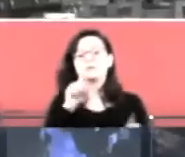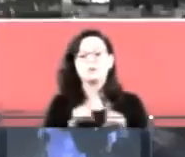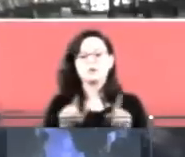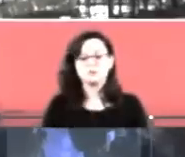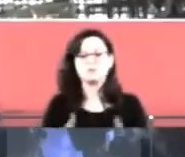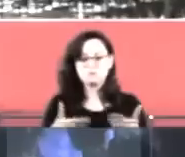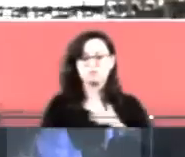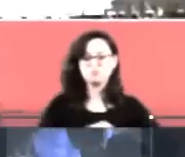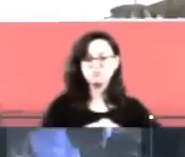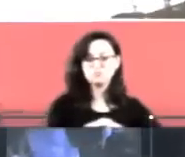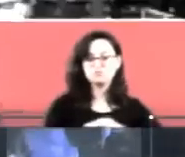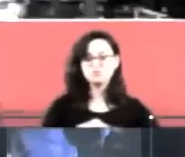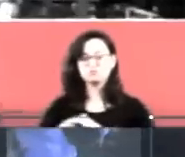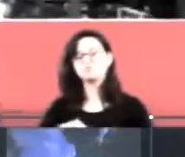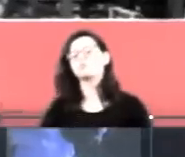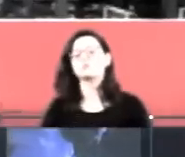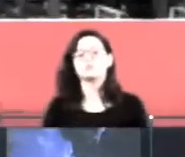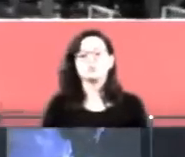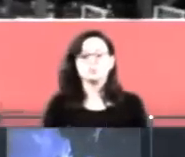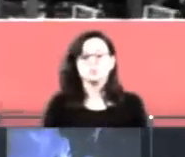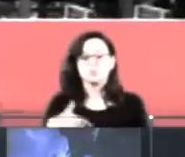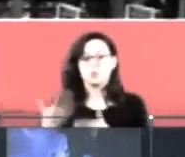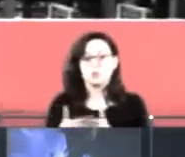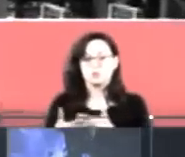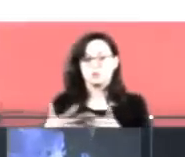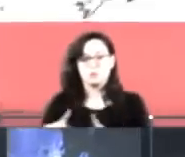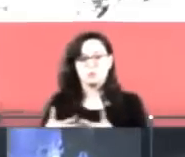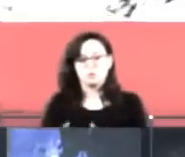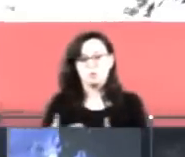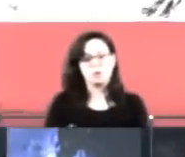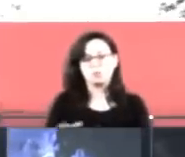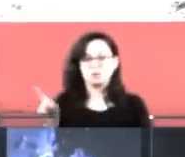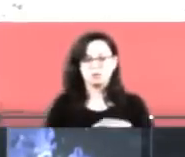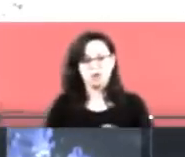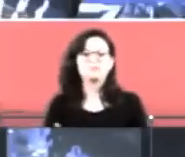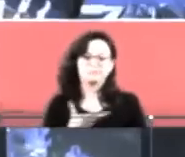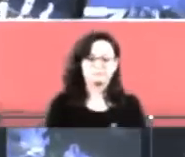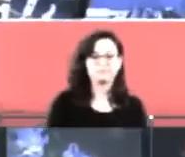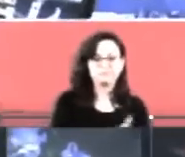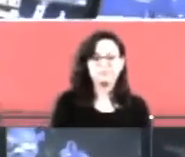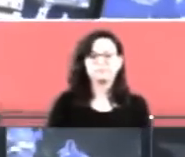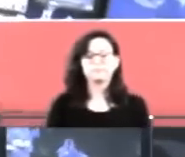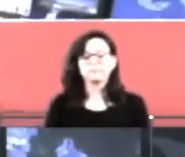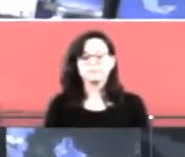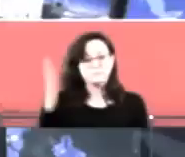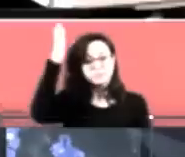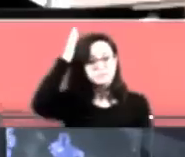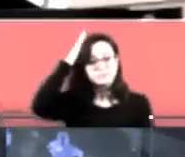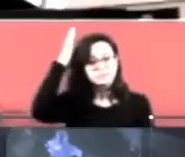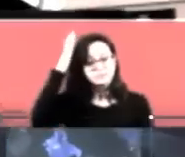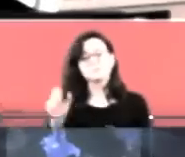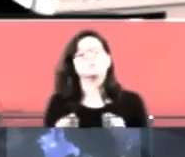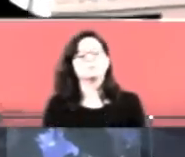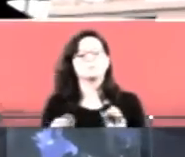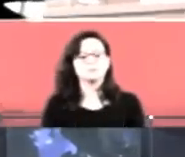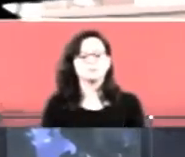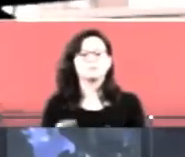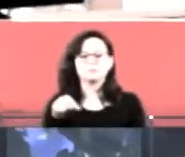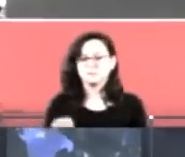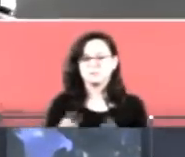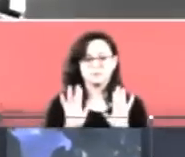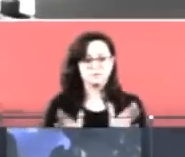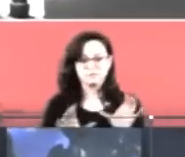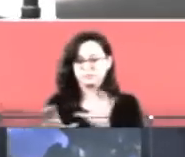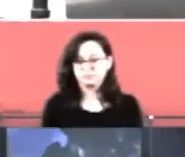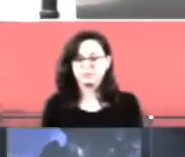licitó esta obra en el 2019, se invitaron a 3 empresas internacionales, las más grandes, para que construyeran